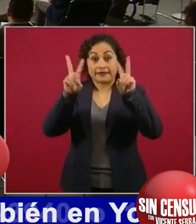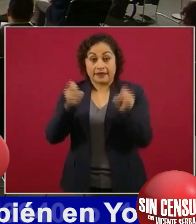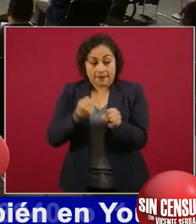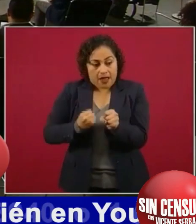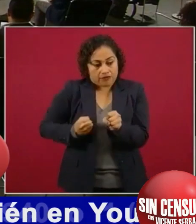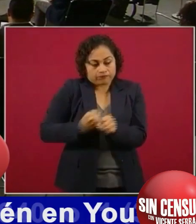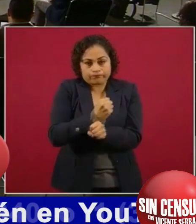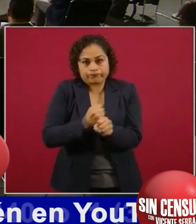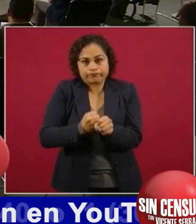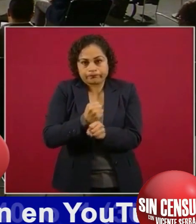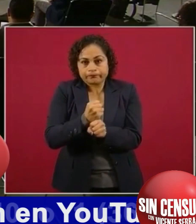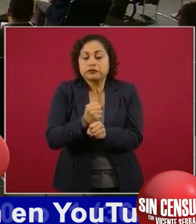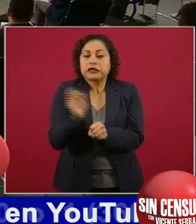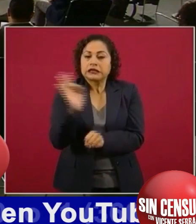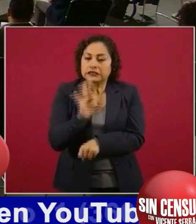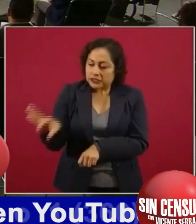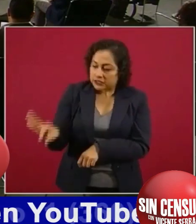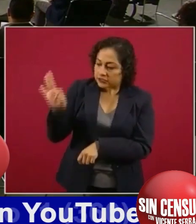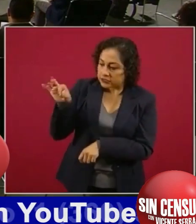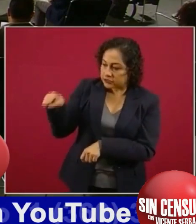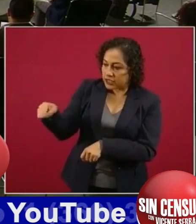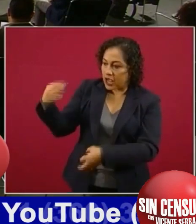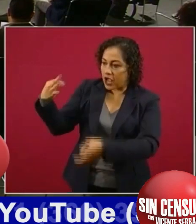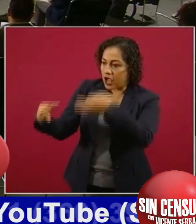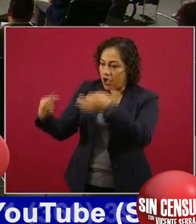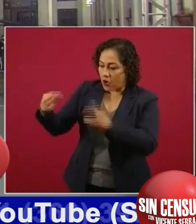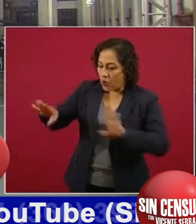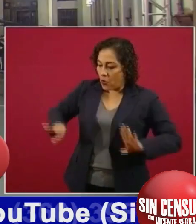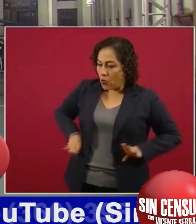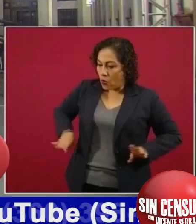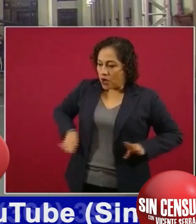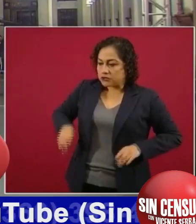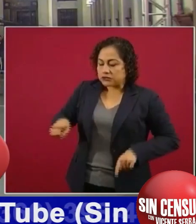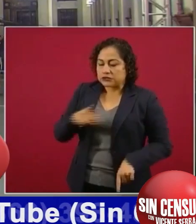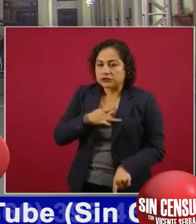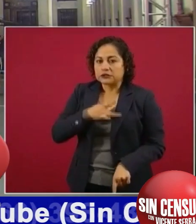un juez sensible le otorgaría la libertad de inmediato,